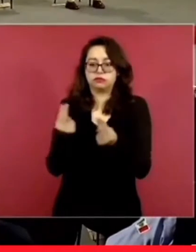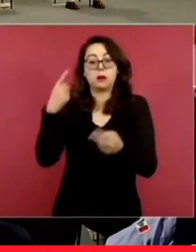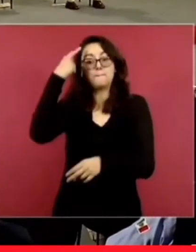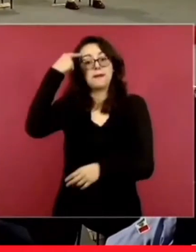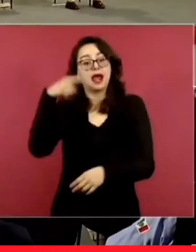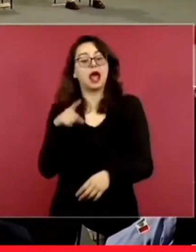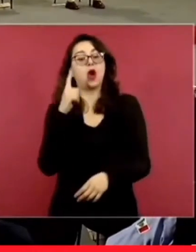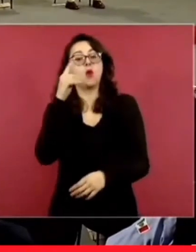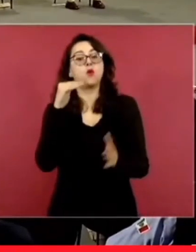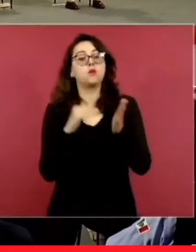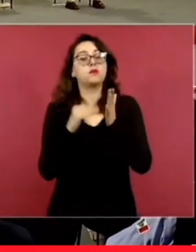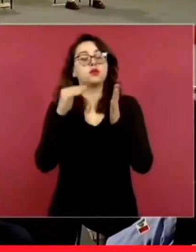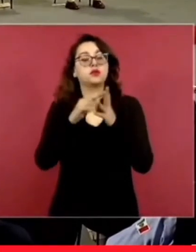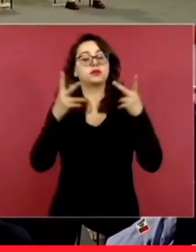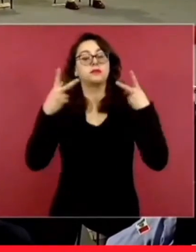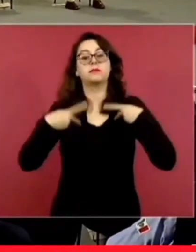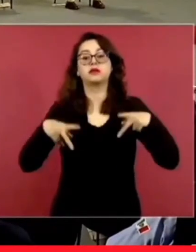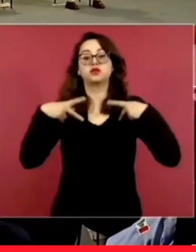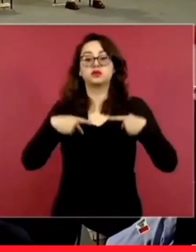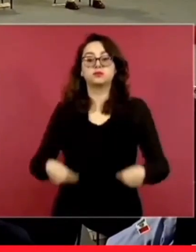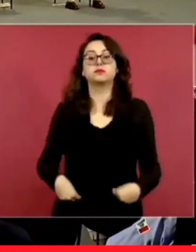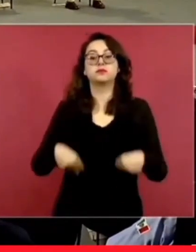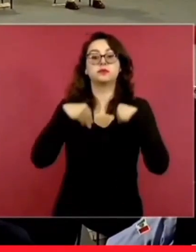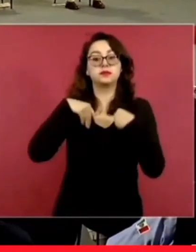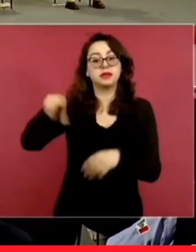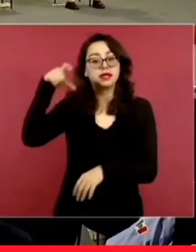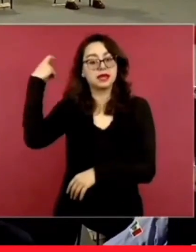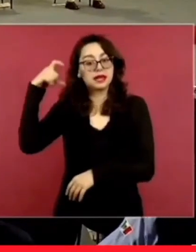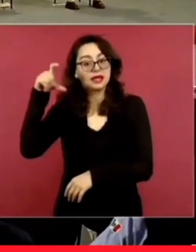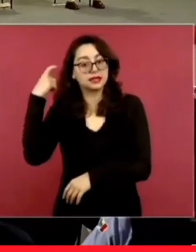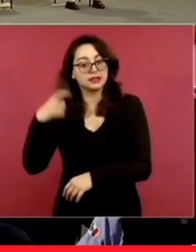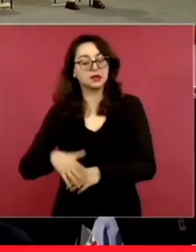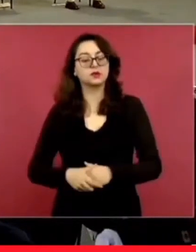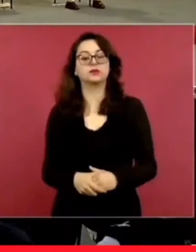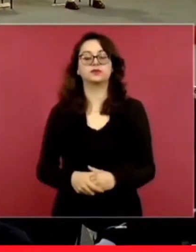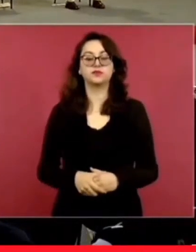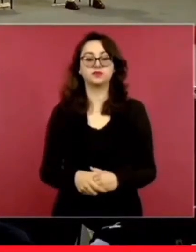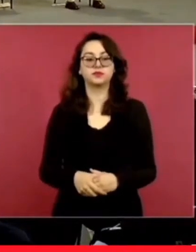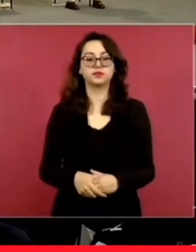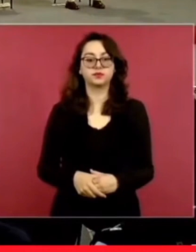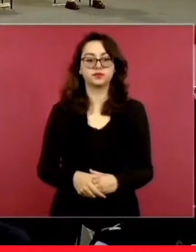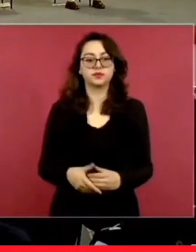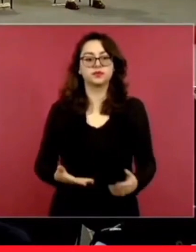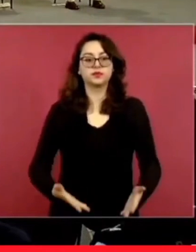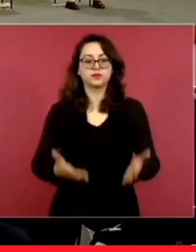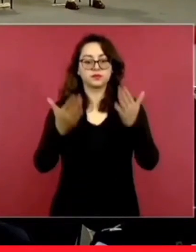habitantes, de queretanas y queretanos de la capital. La siguiente.